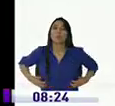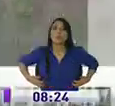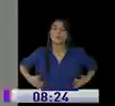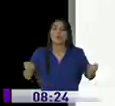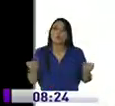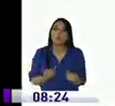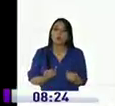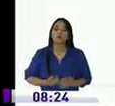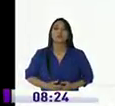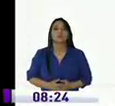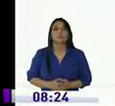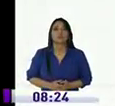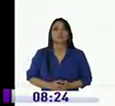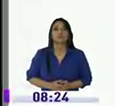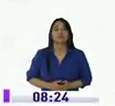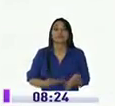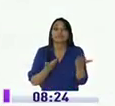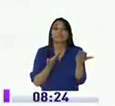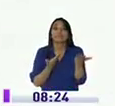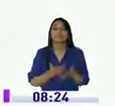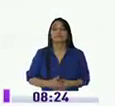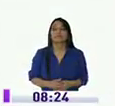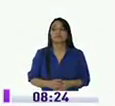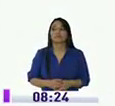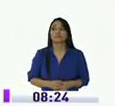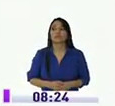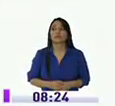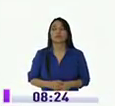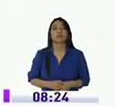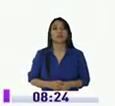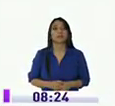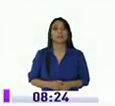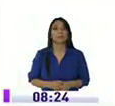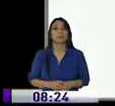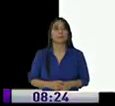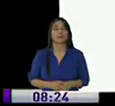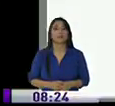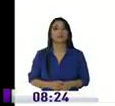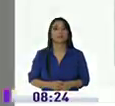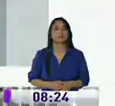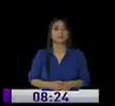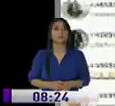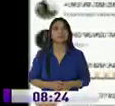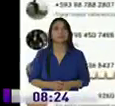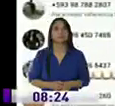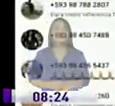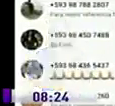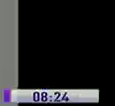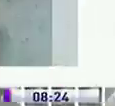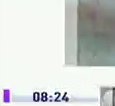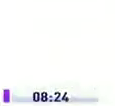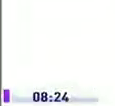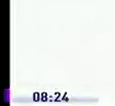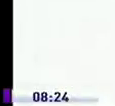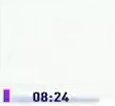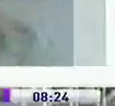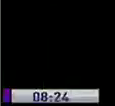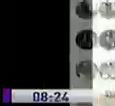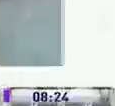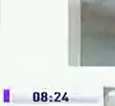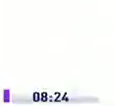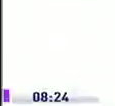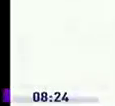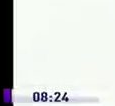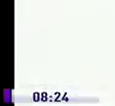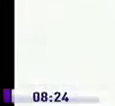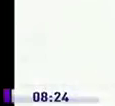sé por qué el ser humano es así, mira, y los pequeñines, les han llevado algo de comida. Así que autoridades, y mira